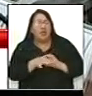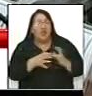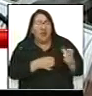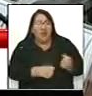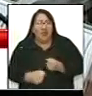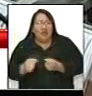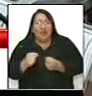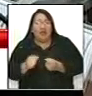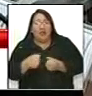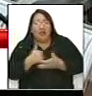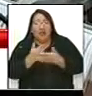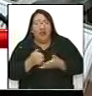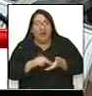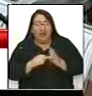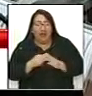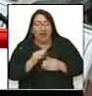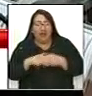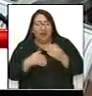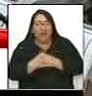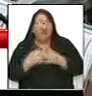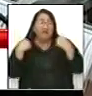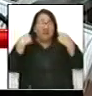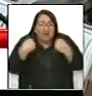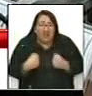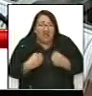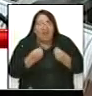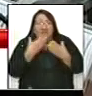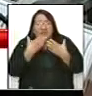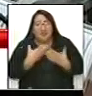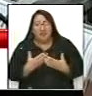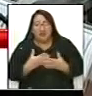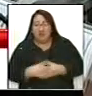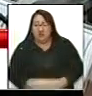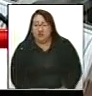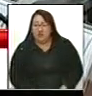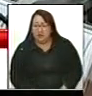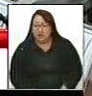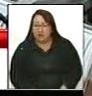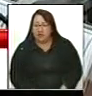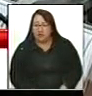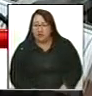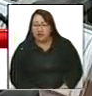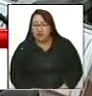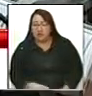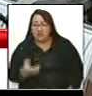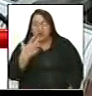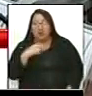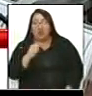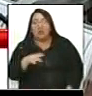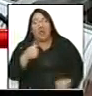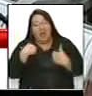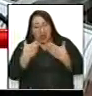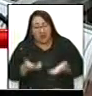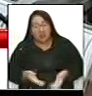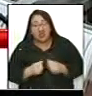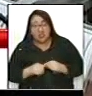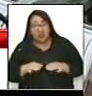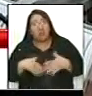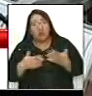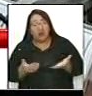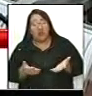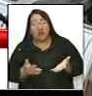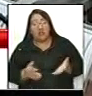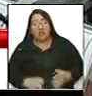a seguirla llevando como una mochila muy pesada y no podemos descargarla para decir, bueno, acá estoy y sí soy capaz